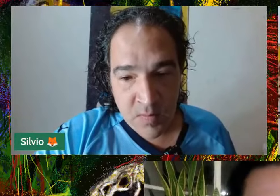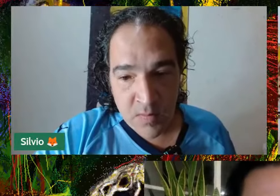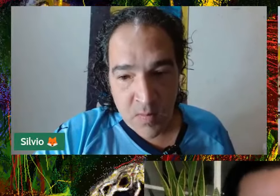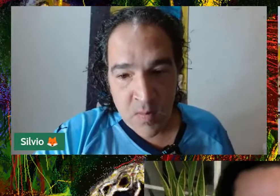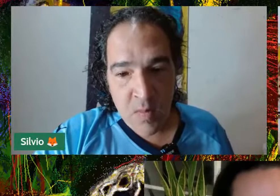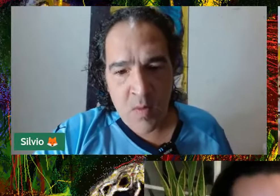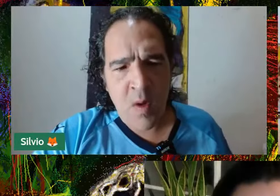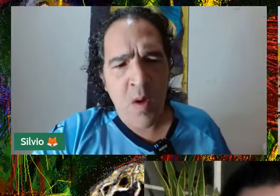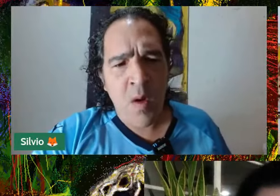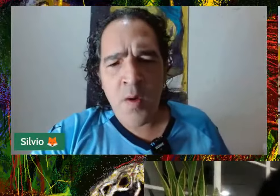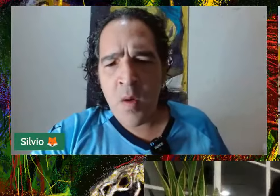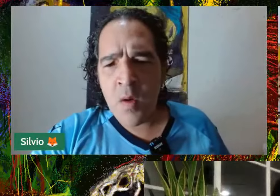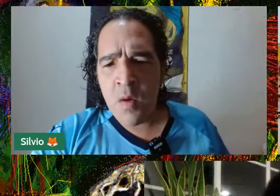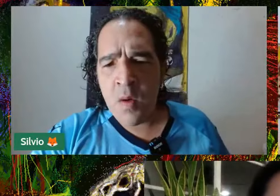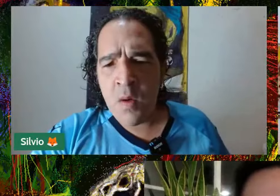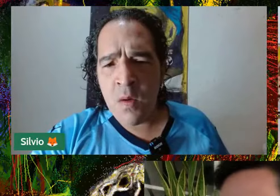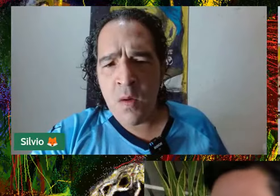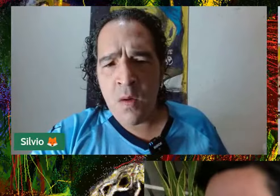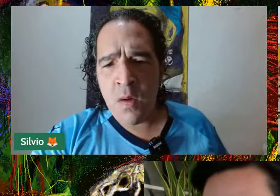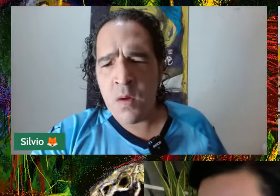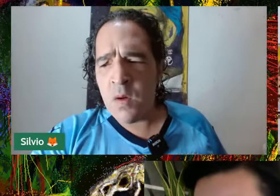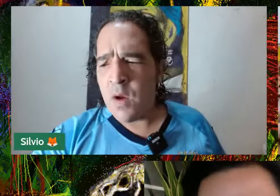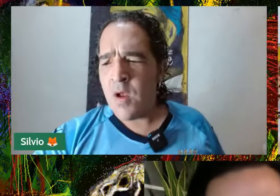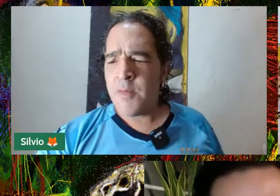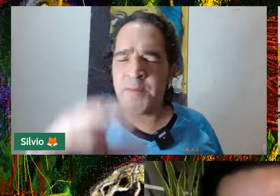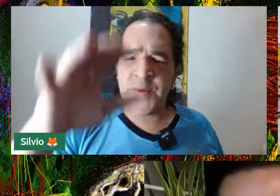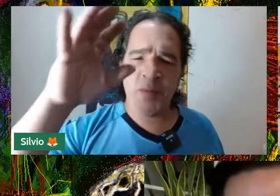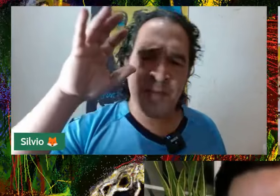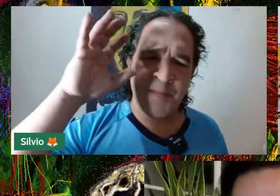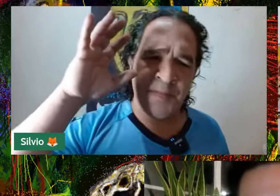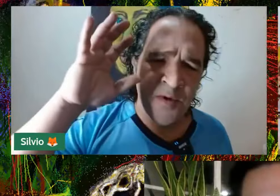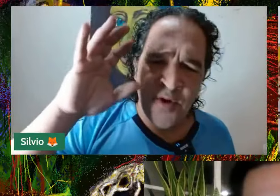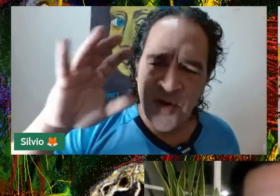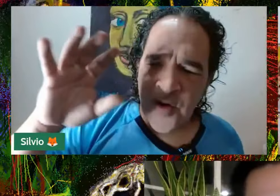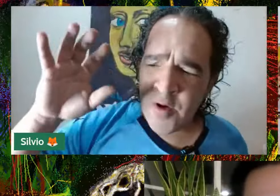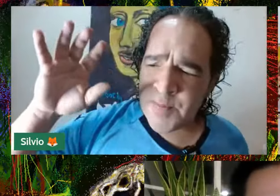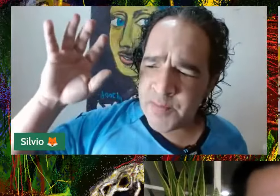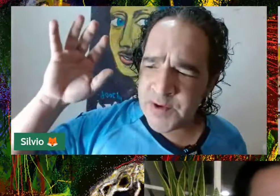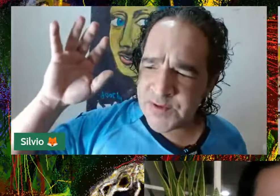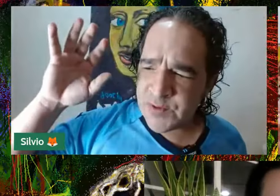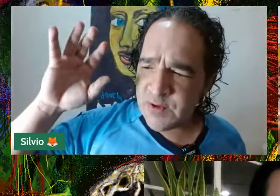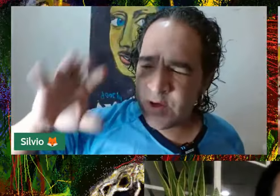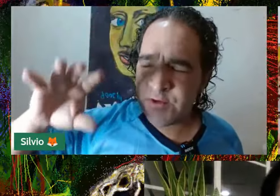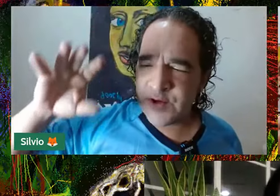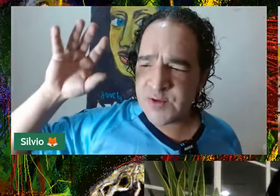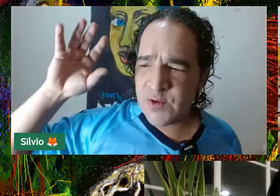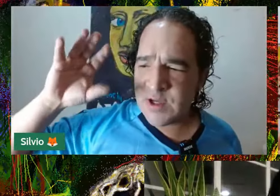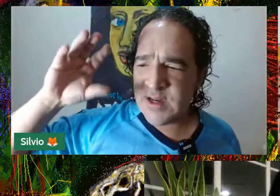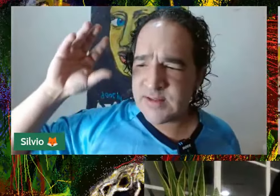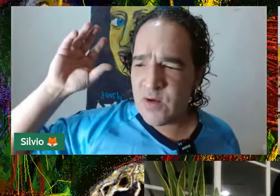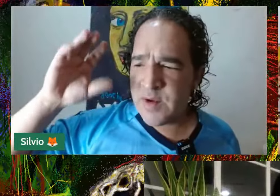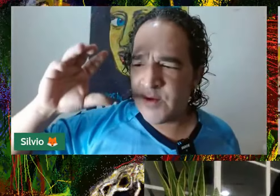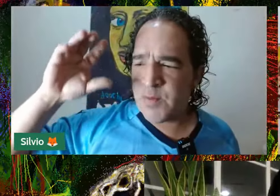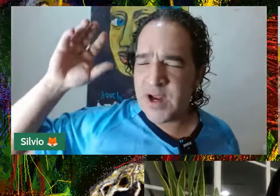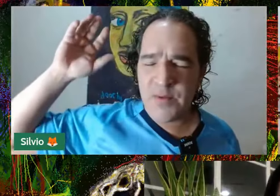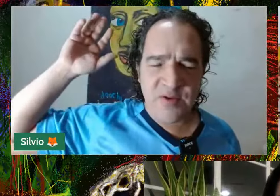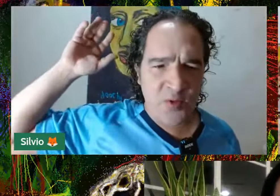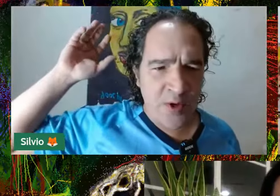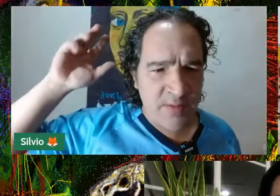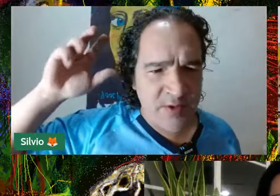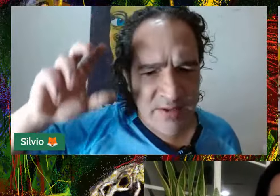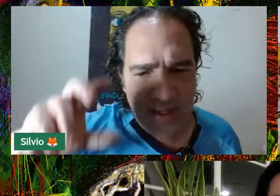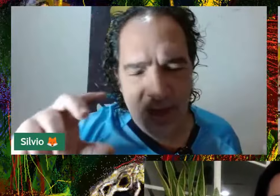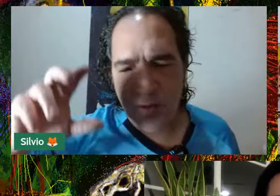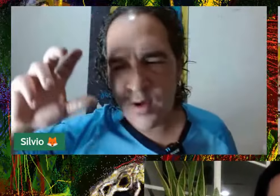no hay tabúes, cosas de las que no se pueden hablar. Exactamente. Por eso te digo, si yo estoy en este momento, por ejemplo,